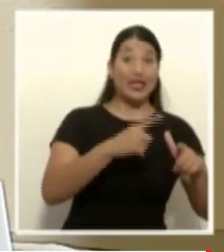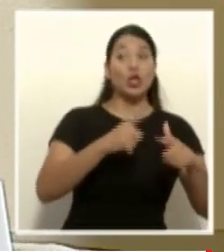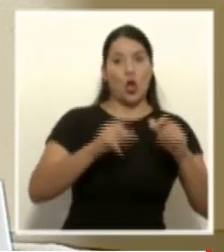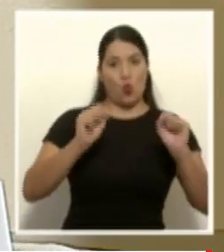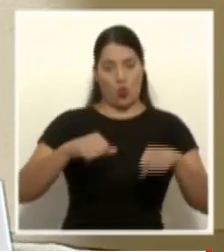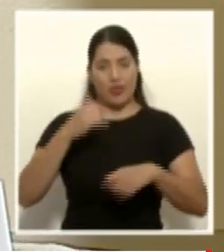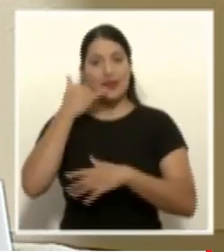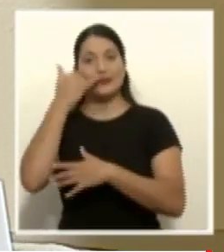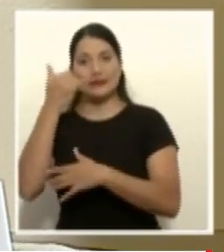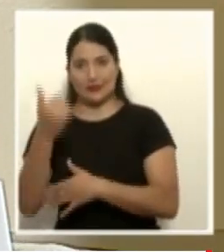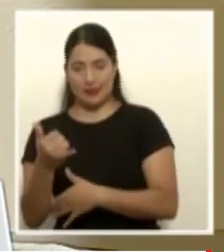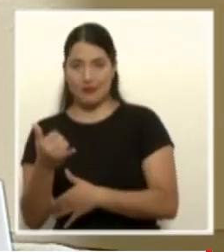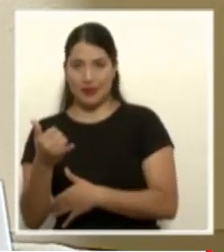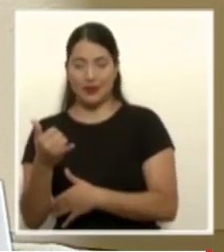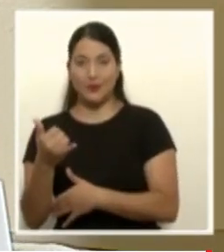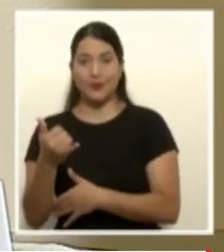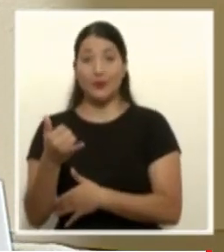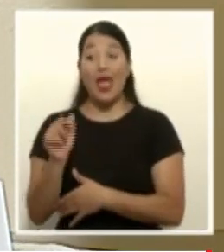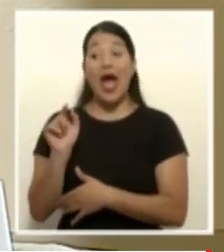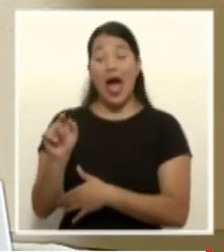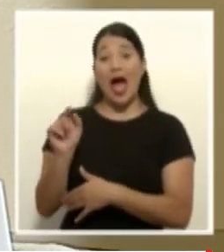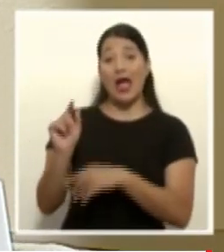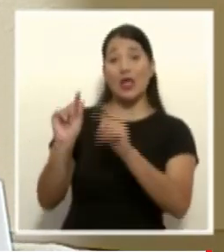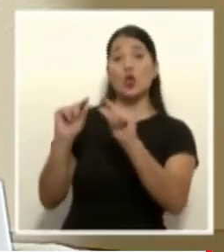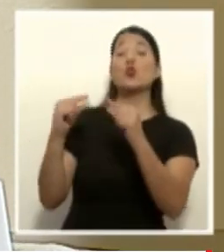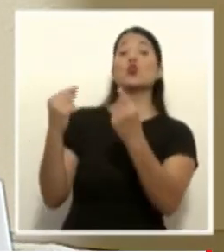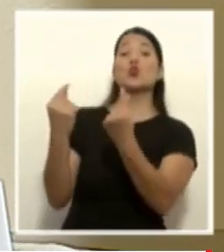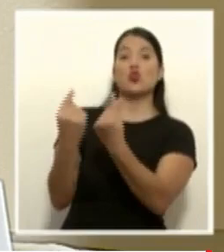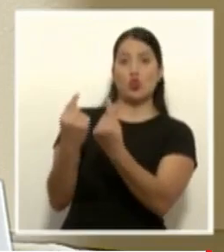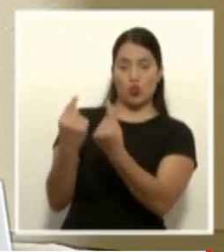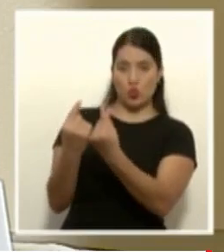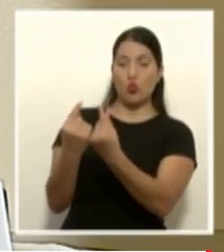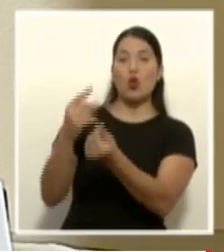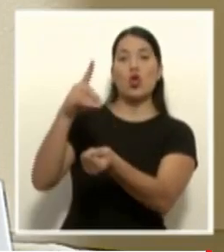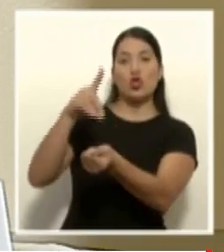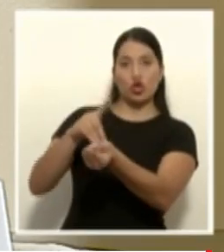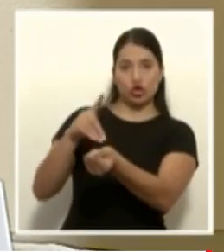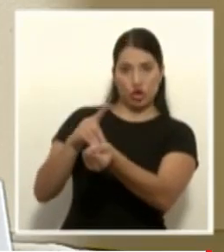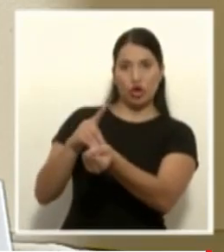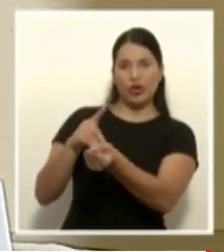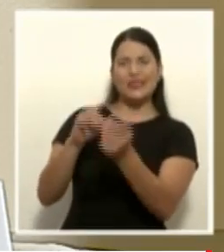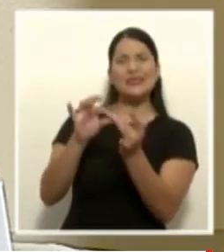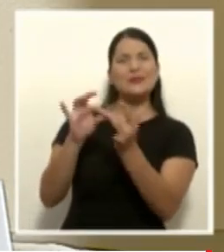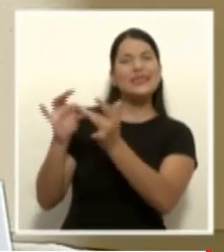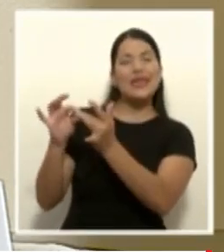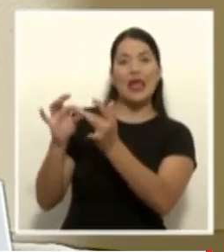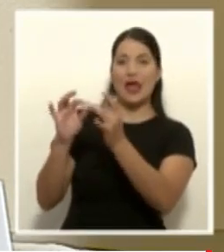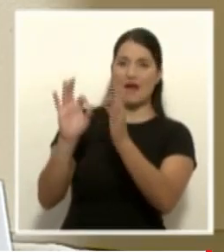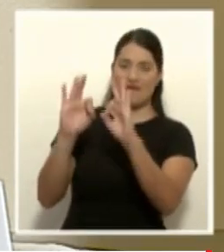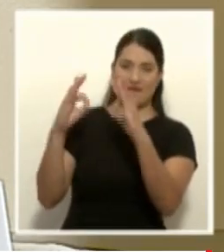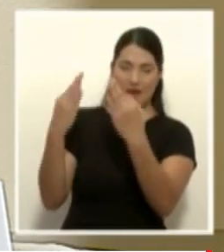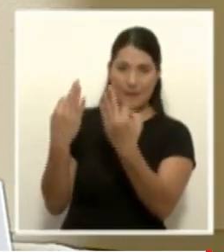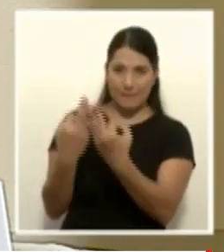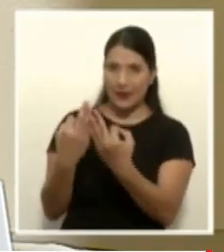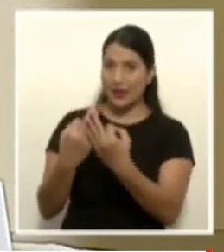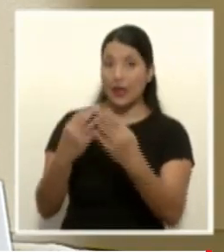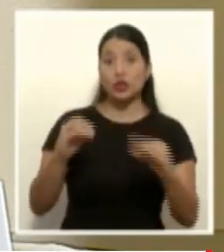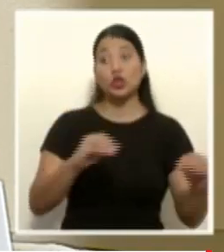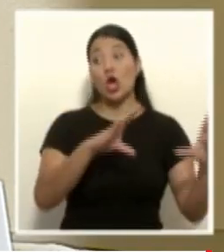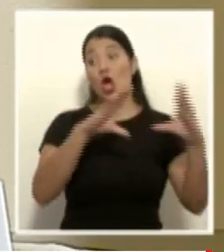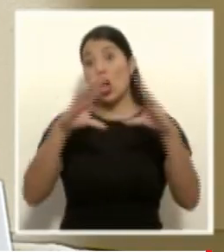de estos médicos de familia que le van a contestar la llamada 24 horas al día, 7 días a la